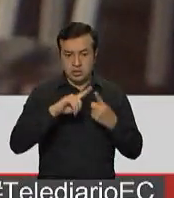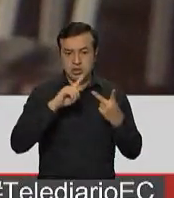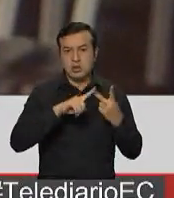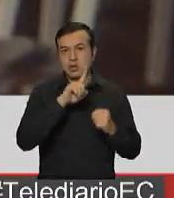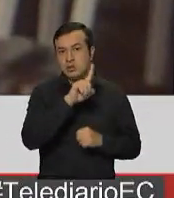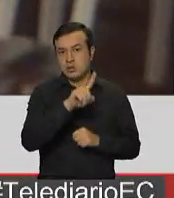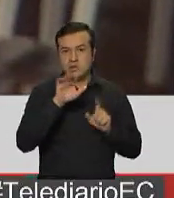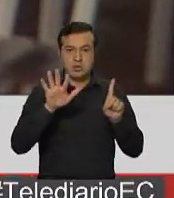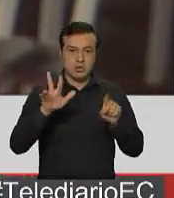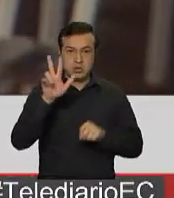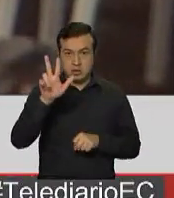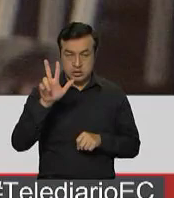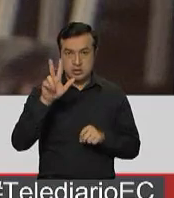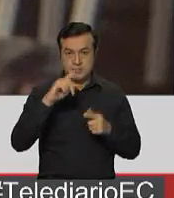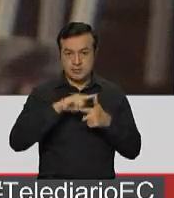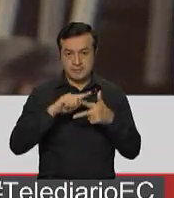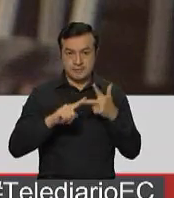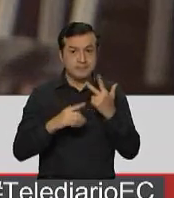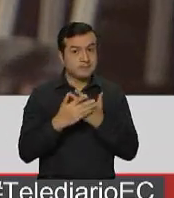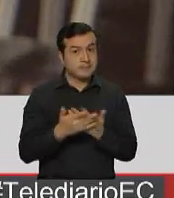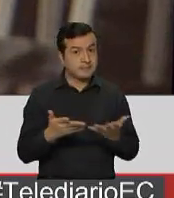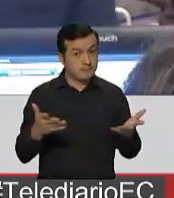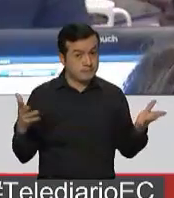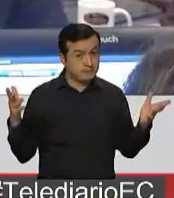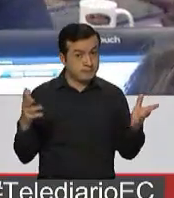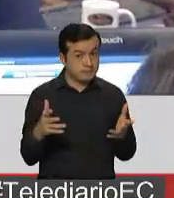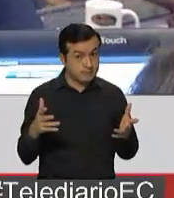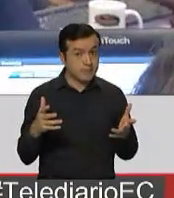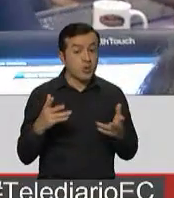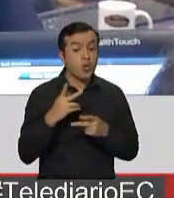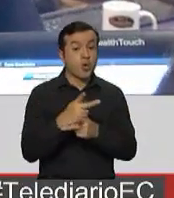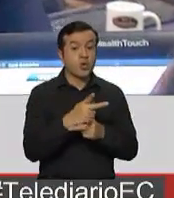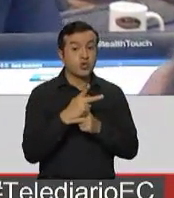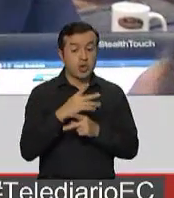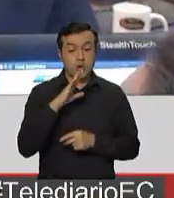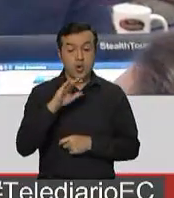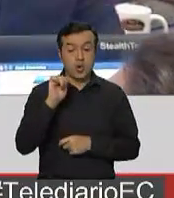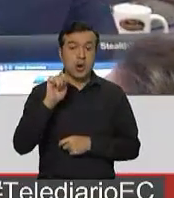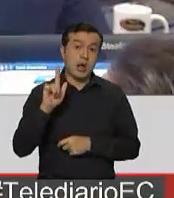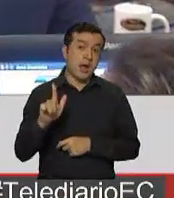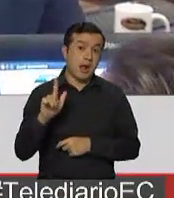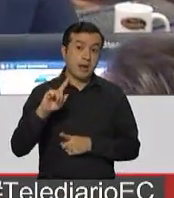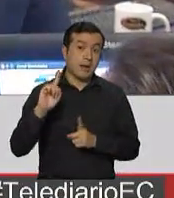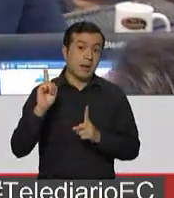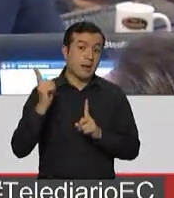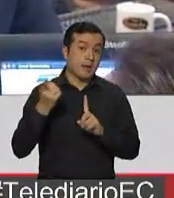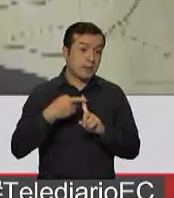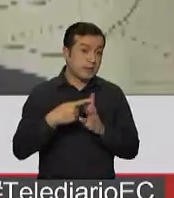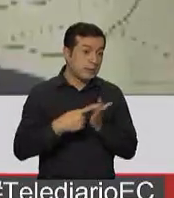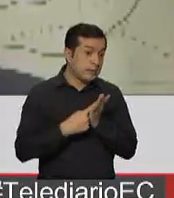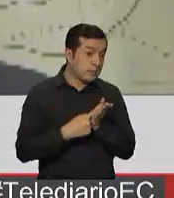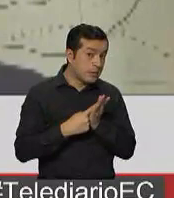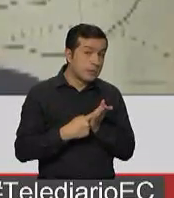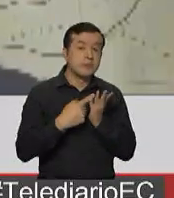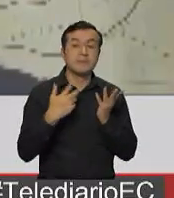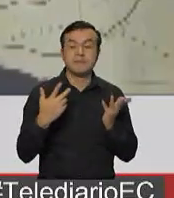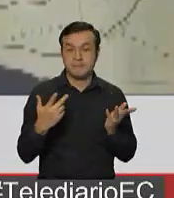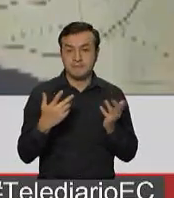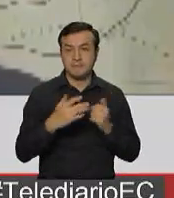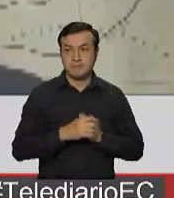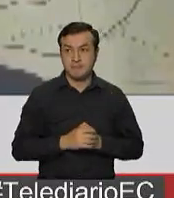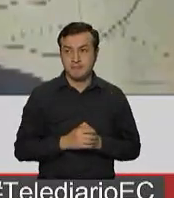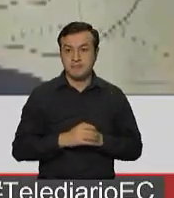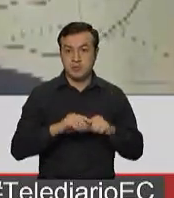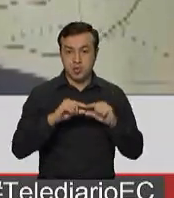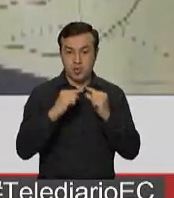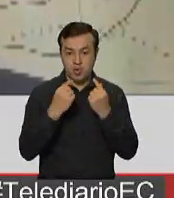de la Ley Orgánica de la Función Legislativa. En ese caso, el Consejo de Administración de la Legislatura deberá tratar el tema. Deberá